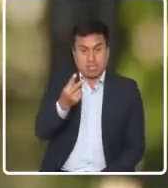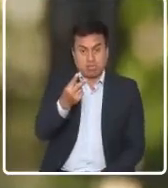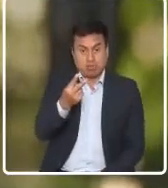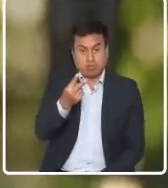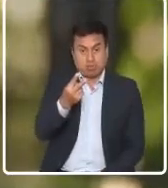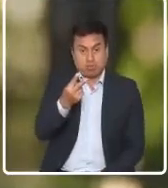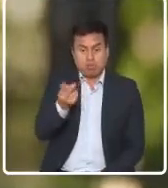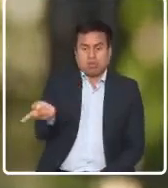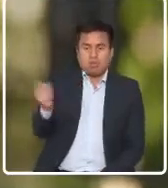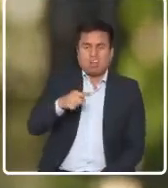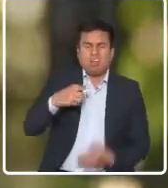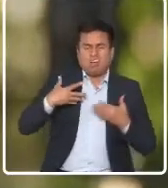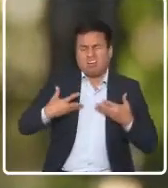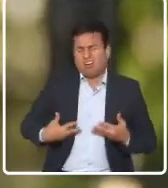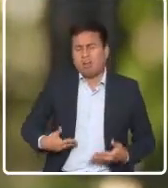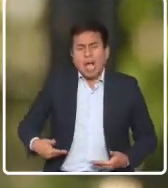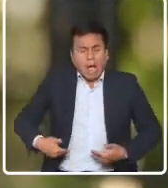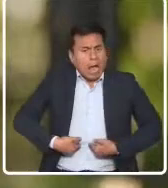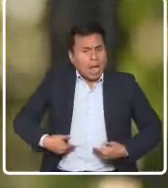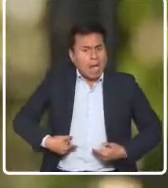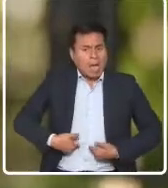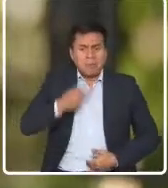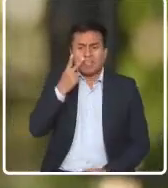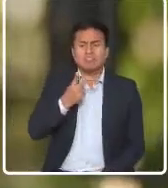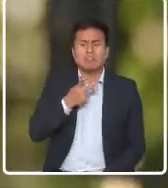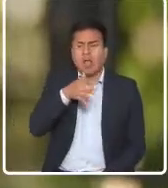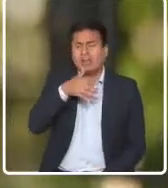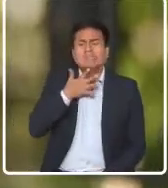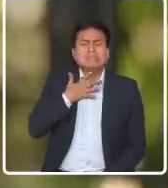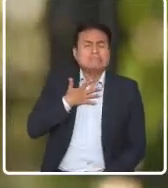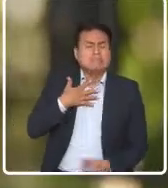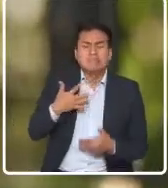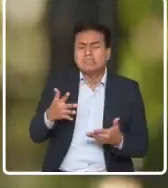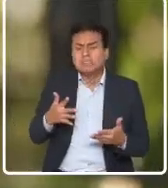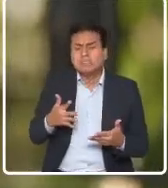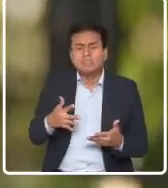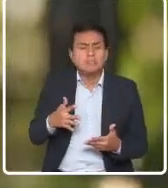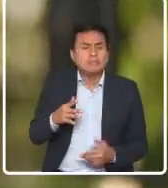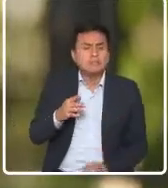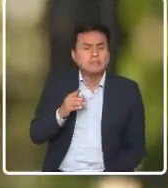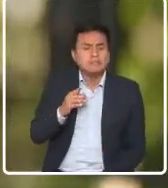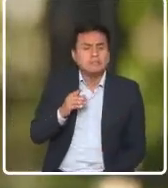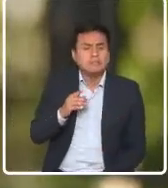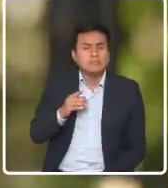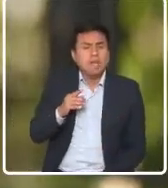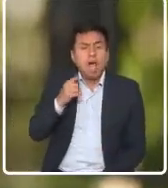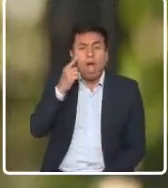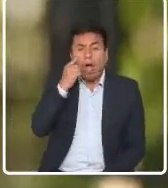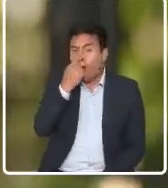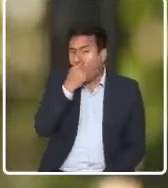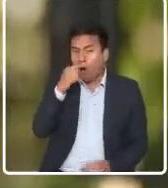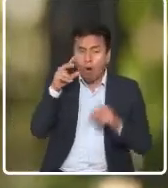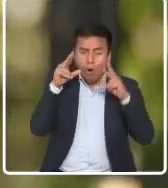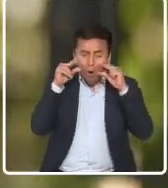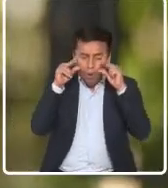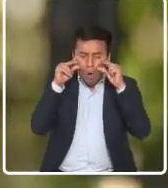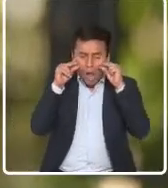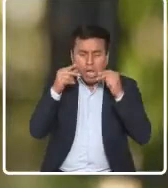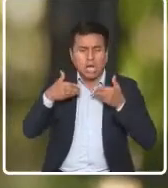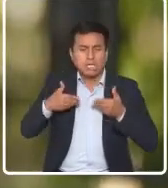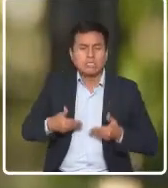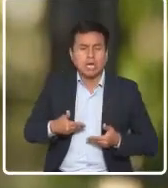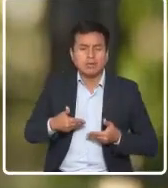llegar exhaustos, hambrientos, sedientos, tiznados, con los ojos entrecerrados de